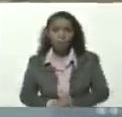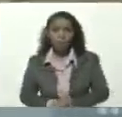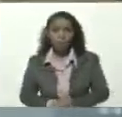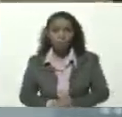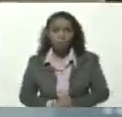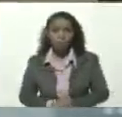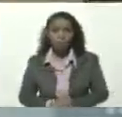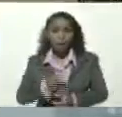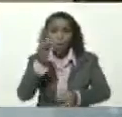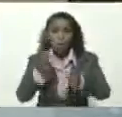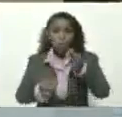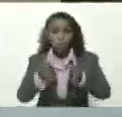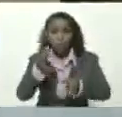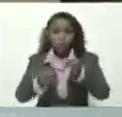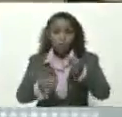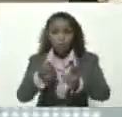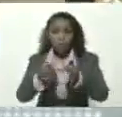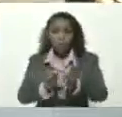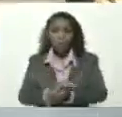y Justicia